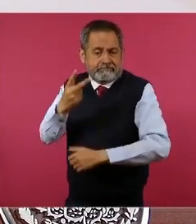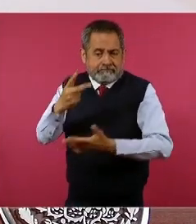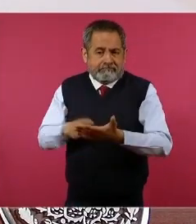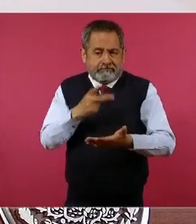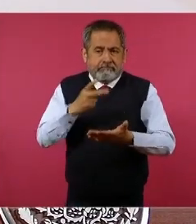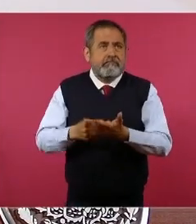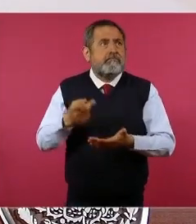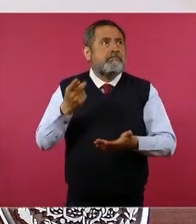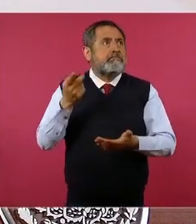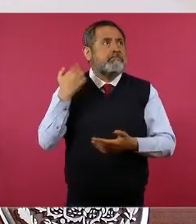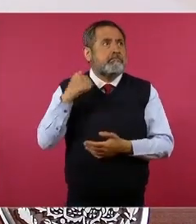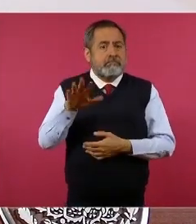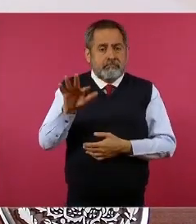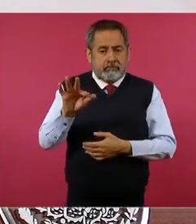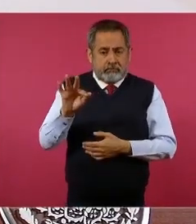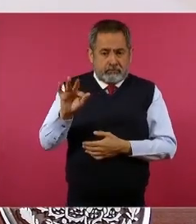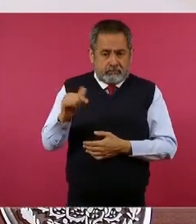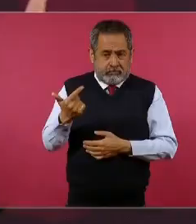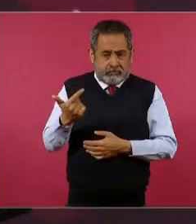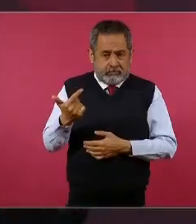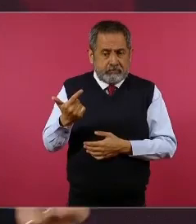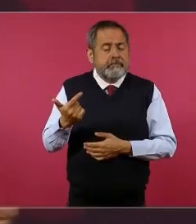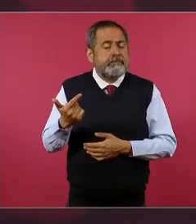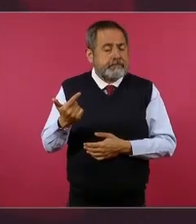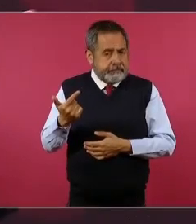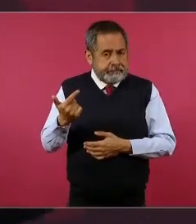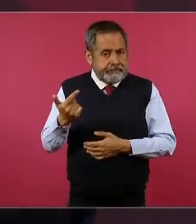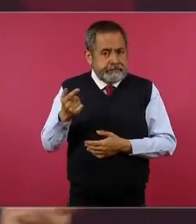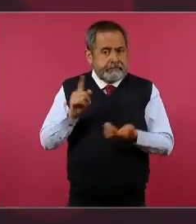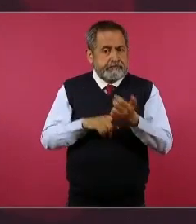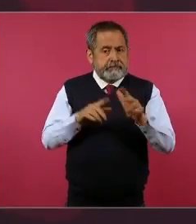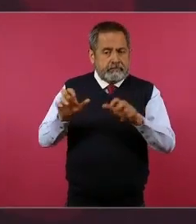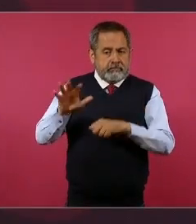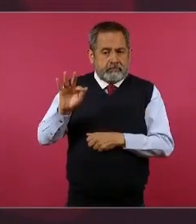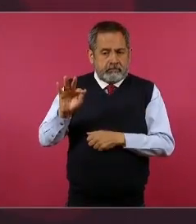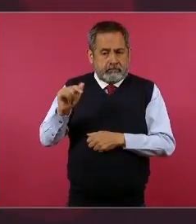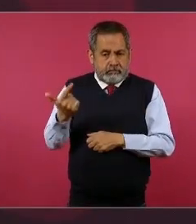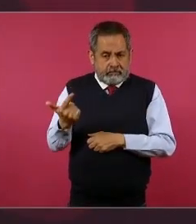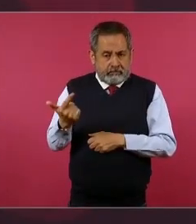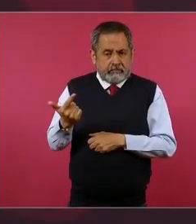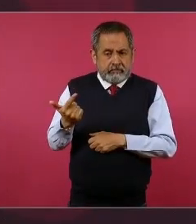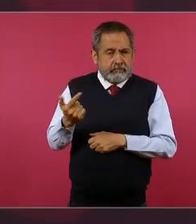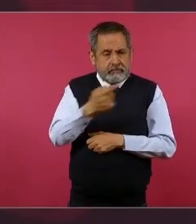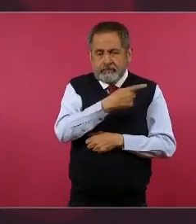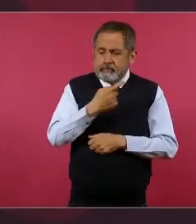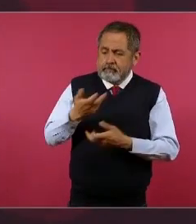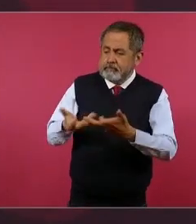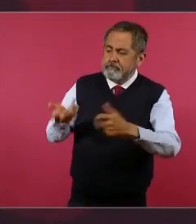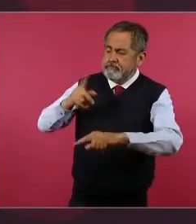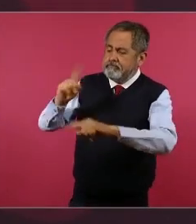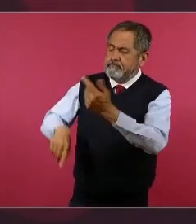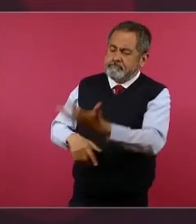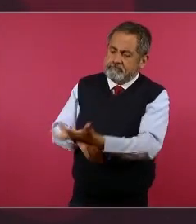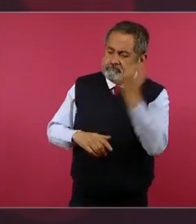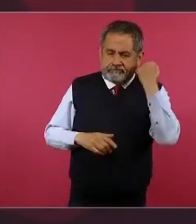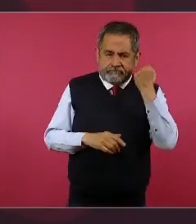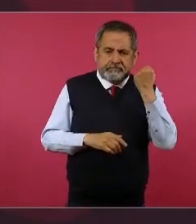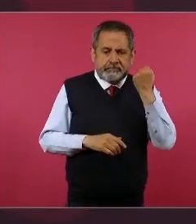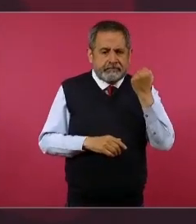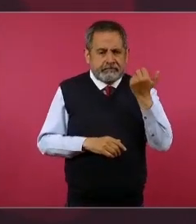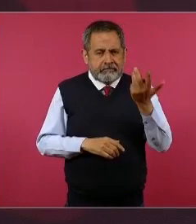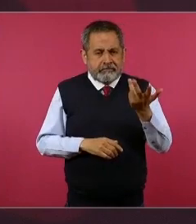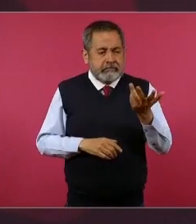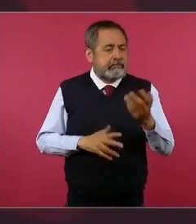la del 47, que nos quitaron más de la mitad de nuestro territorio, con